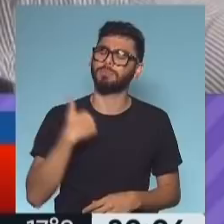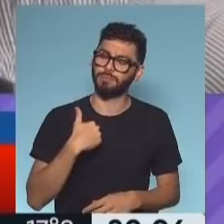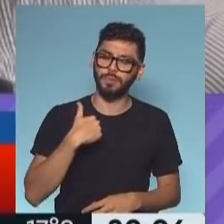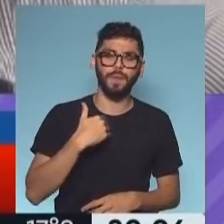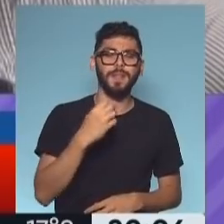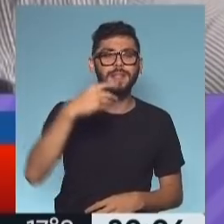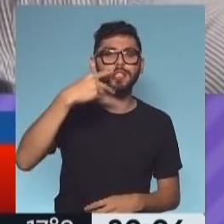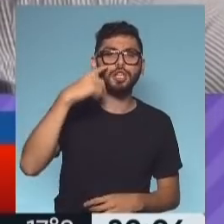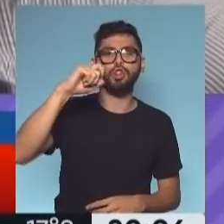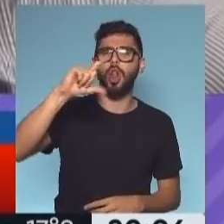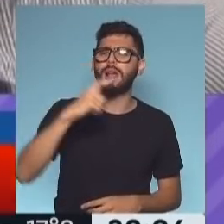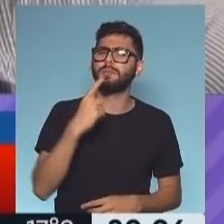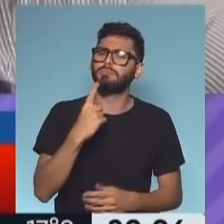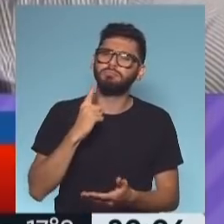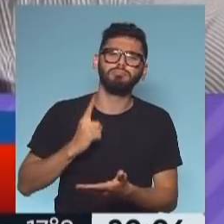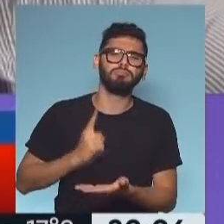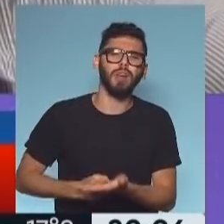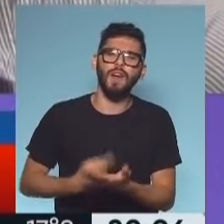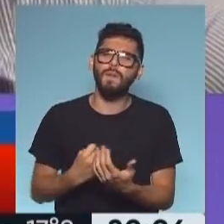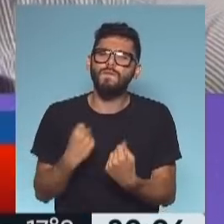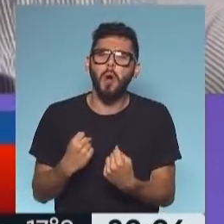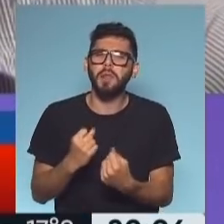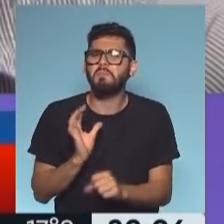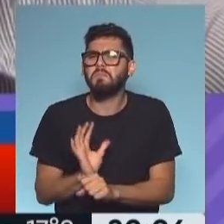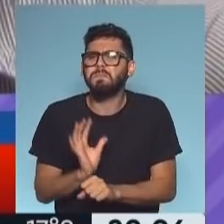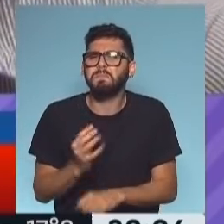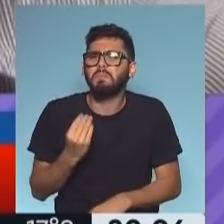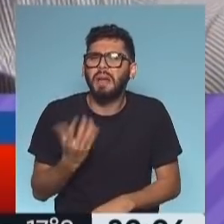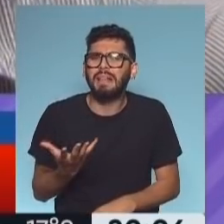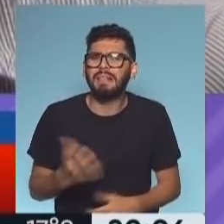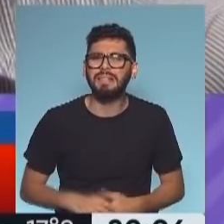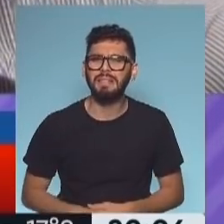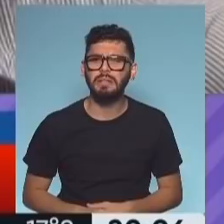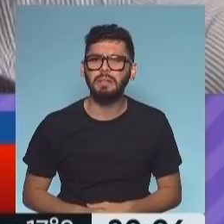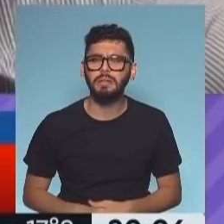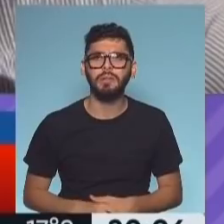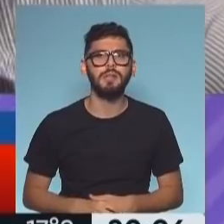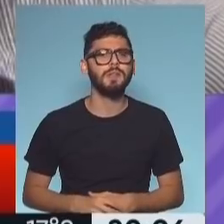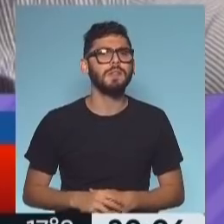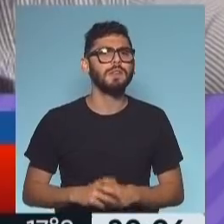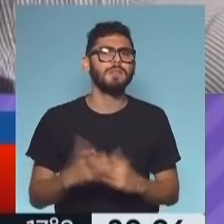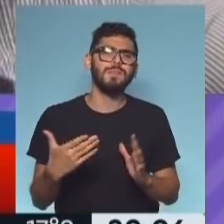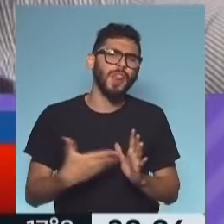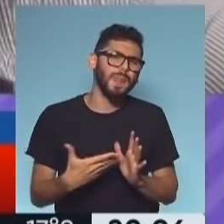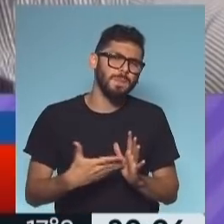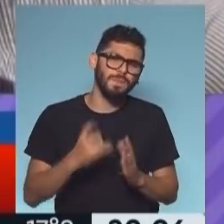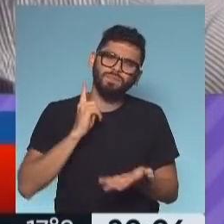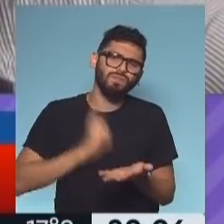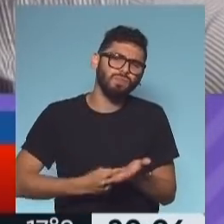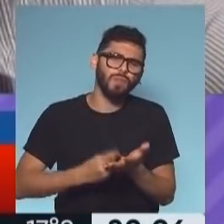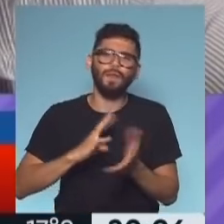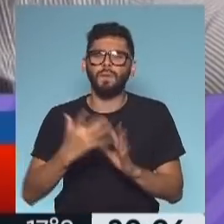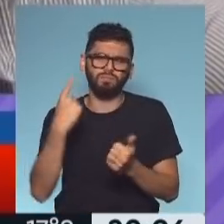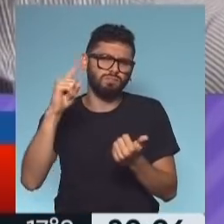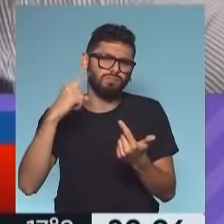de restricciones más fuertes, ¿de qué restricciones hablamos? Bueno, hay que verlas, hay muchas. Yo lo que creo es que uno